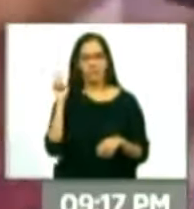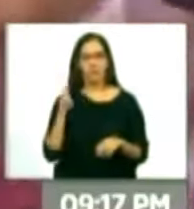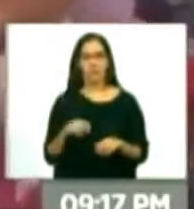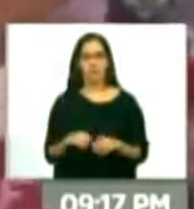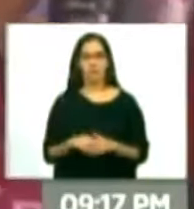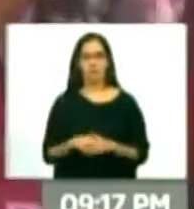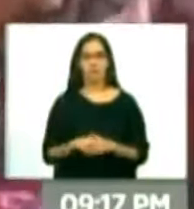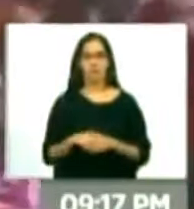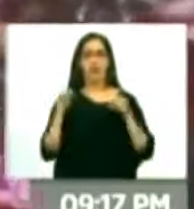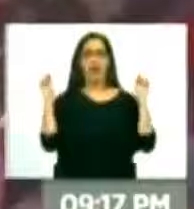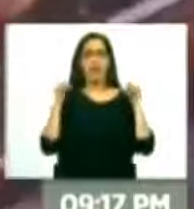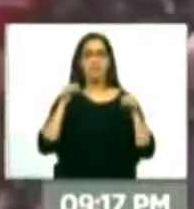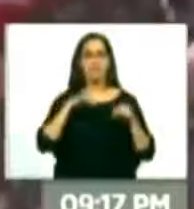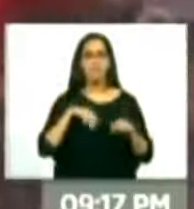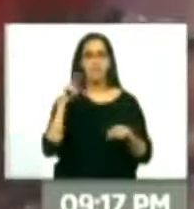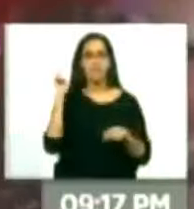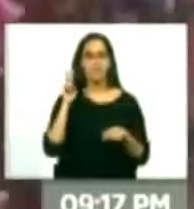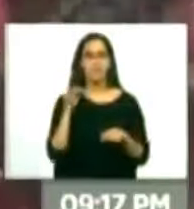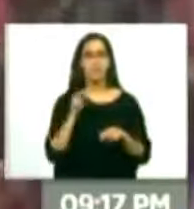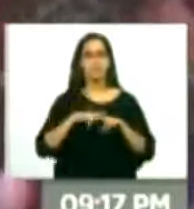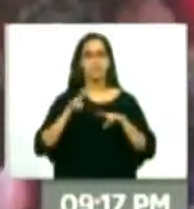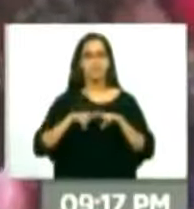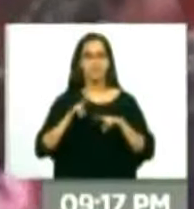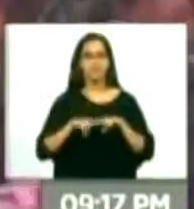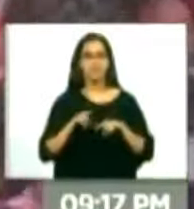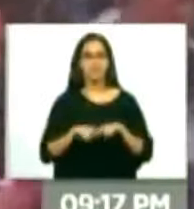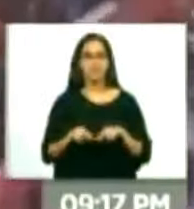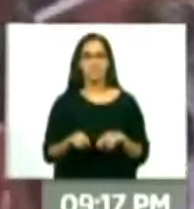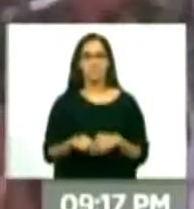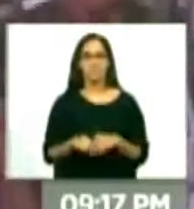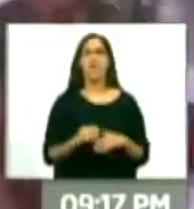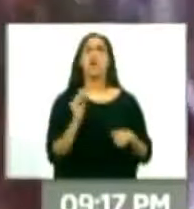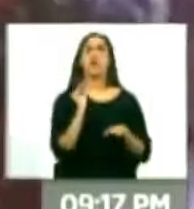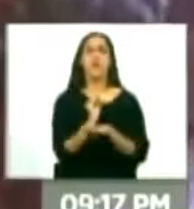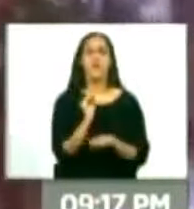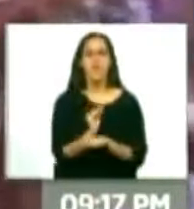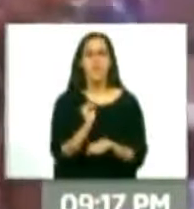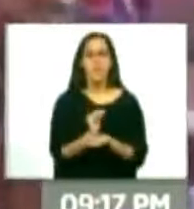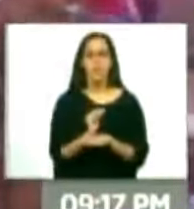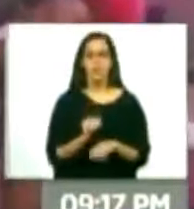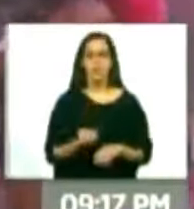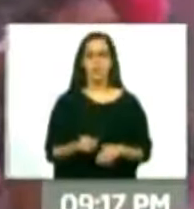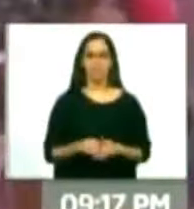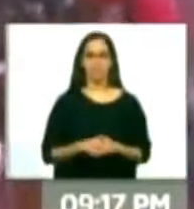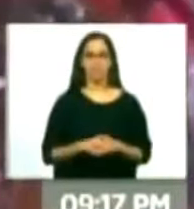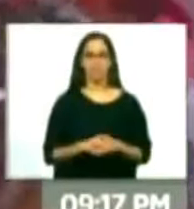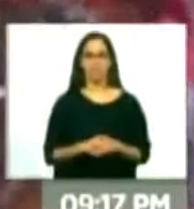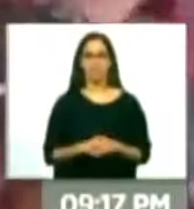Así está Venezuela, es una niña. Cuidémosla.